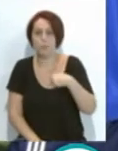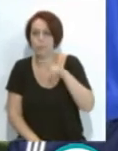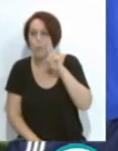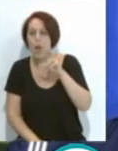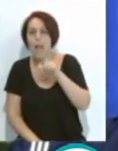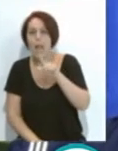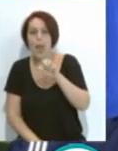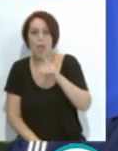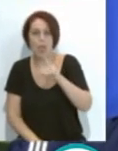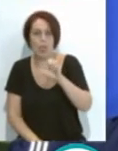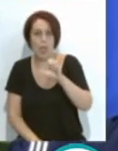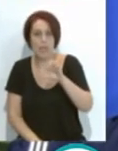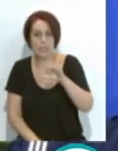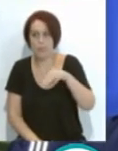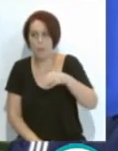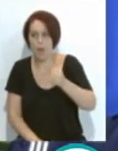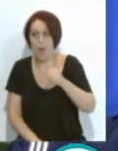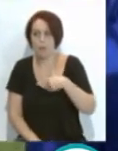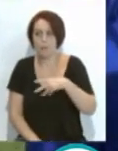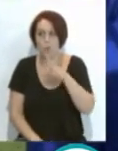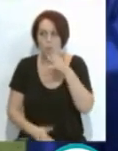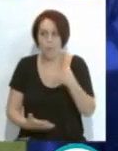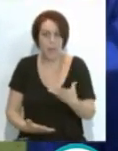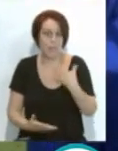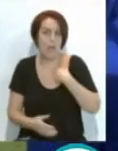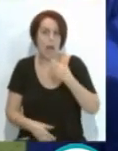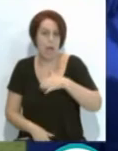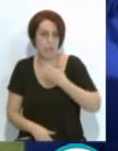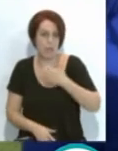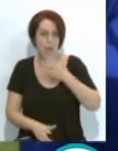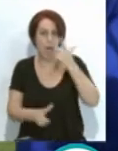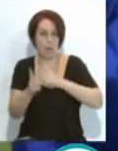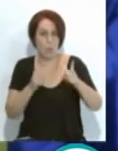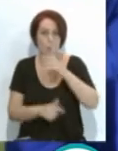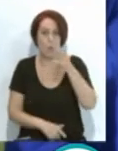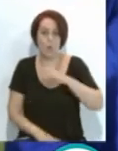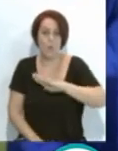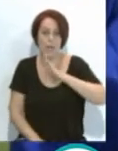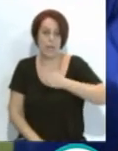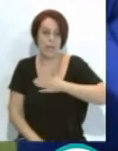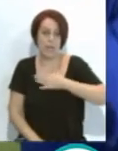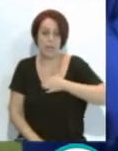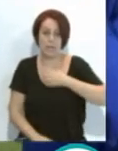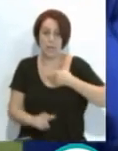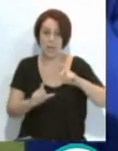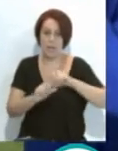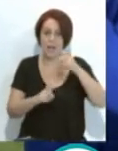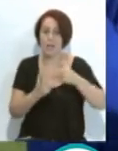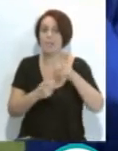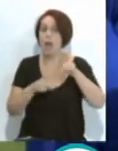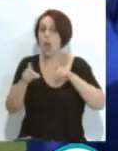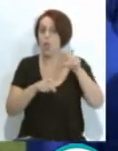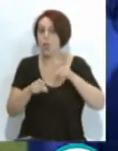Ledesma, que ahora mismo está viajando para Argentina, porque mañana juega la selección argentina un partido por las